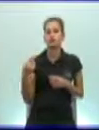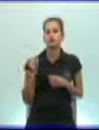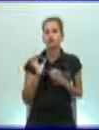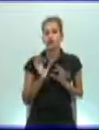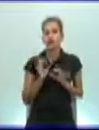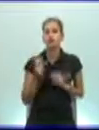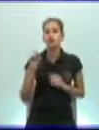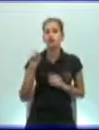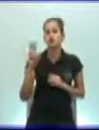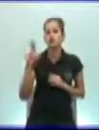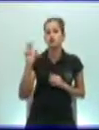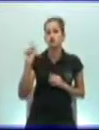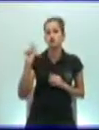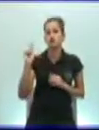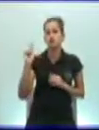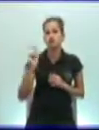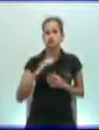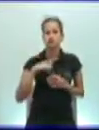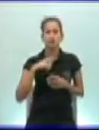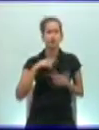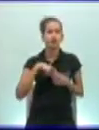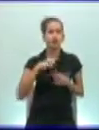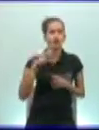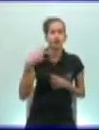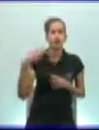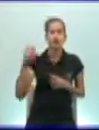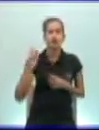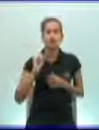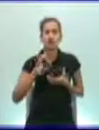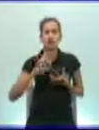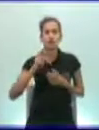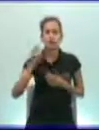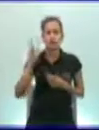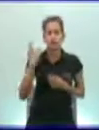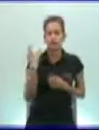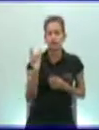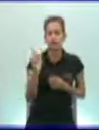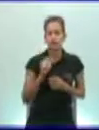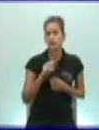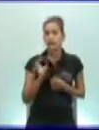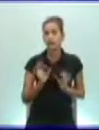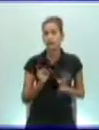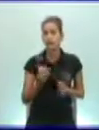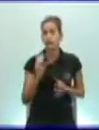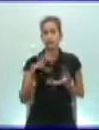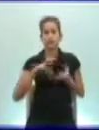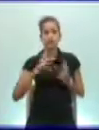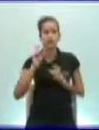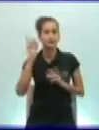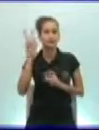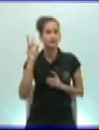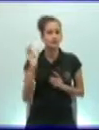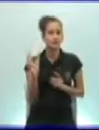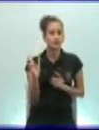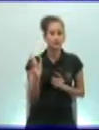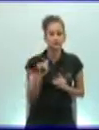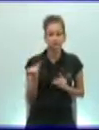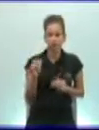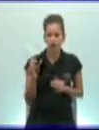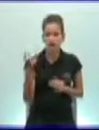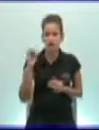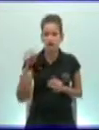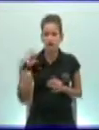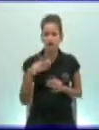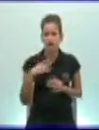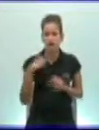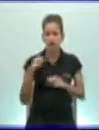sustantivo, y el núcleo del predicado, que es el verbo. También el verbo, al igual que el sustantivo y el adjetivo, tienen una estructura. Vamos